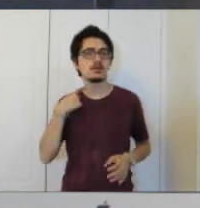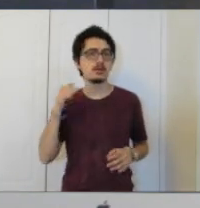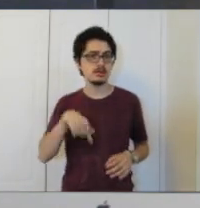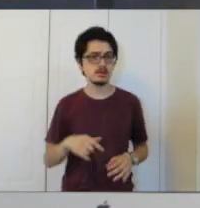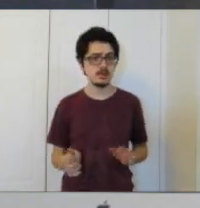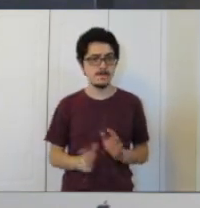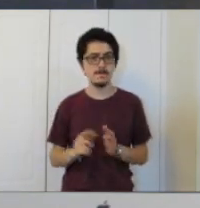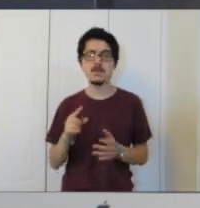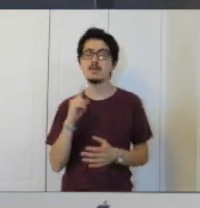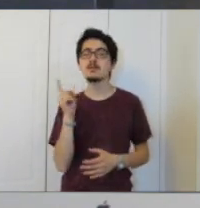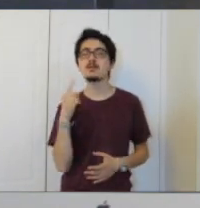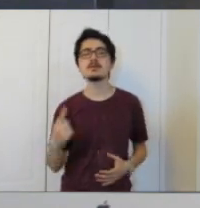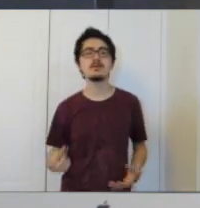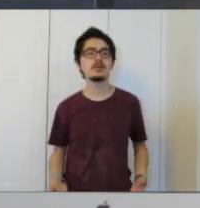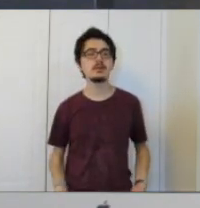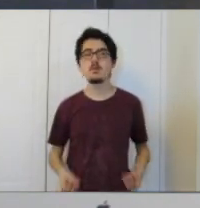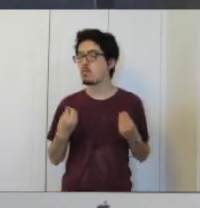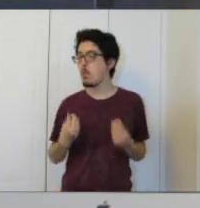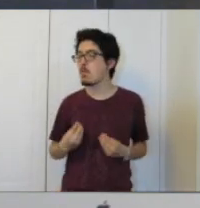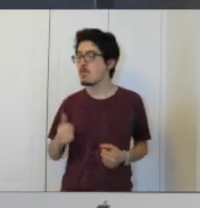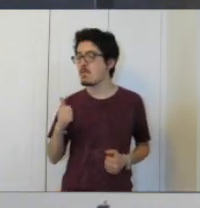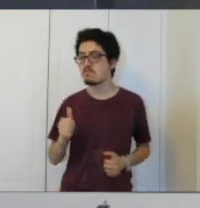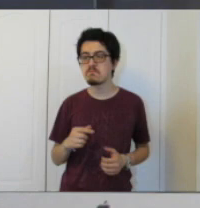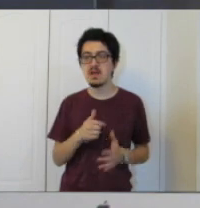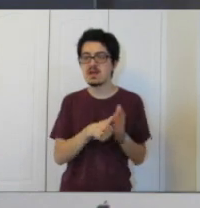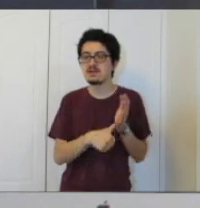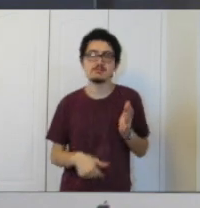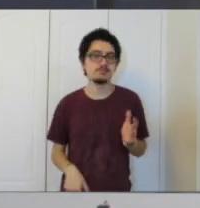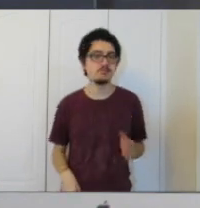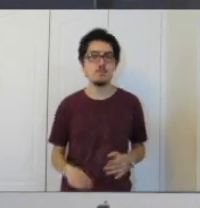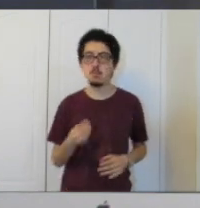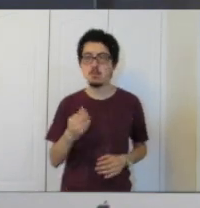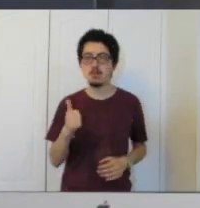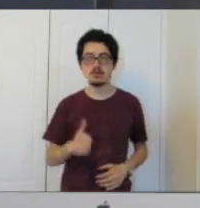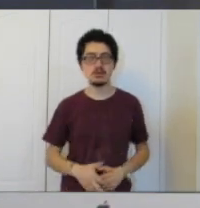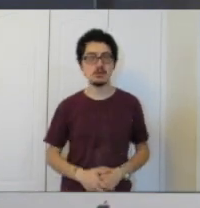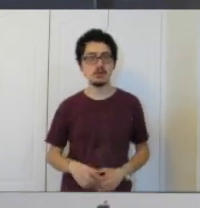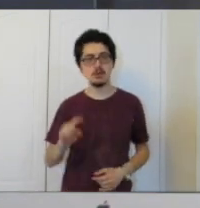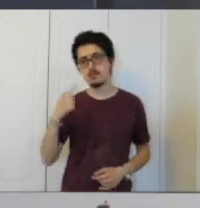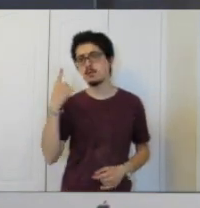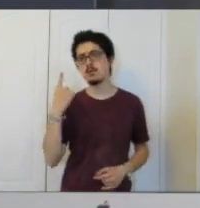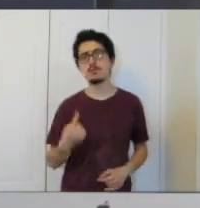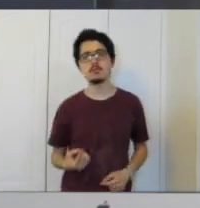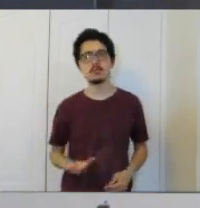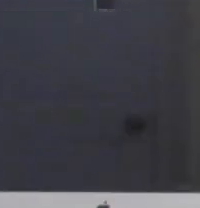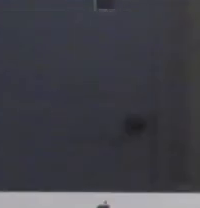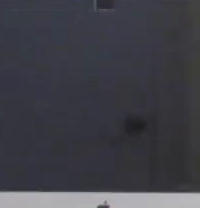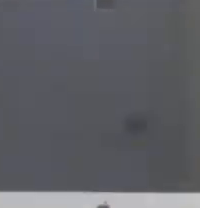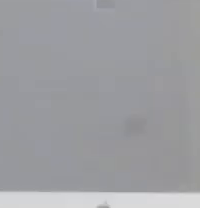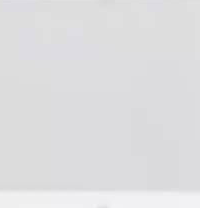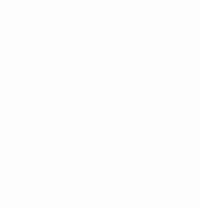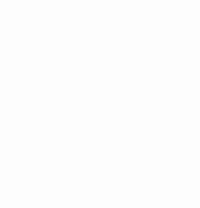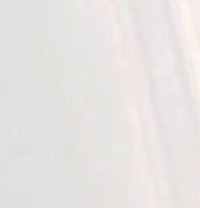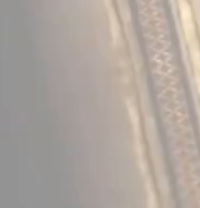próximo capítulo de, ya lo saben, Inversionista de Historias. Saludos por su casa, que estén muy muy bien. Chao.